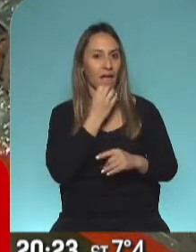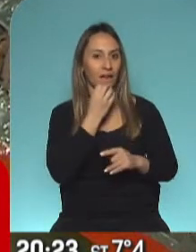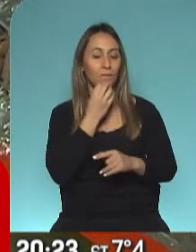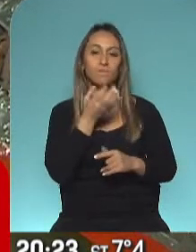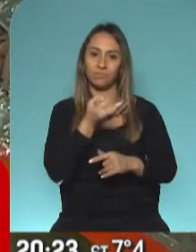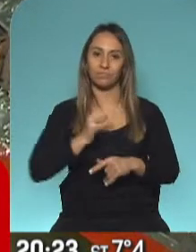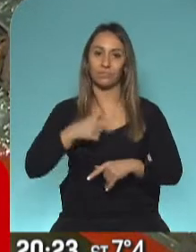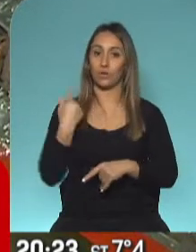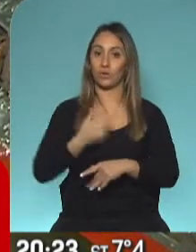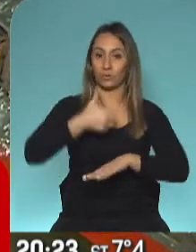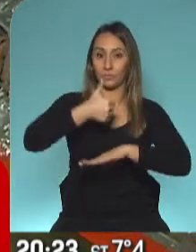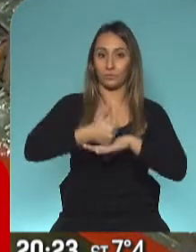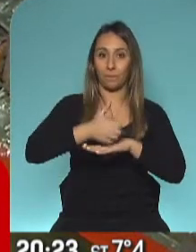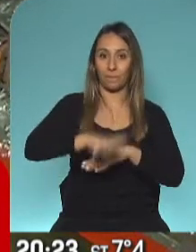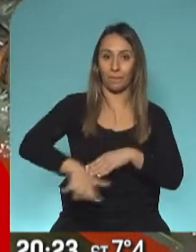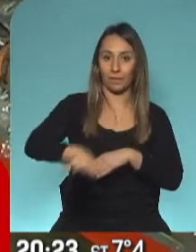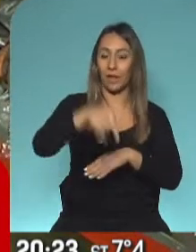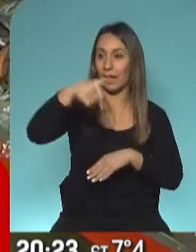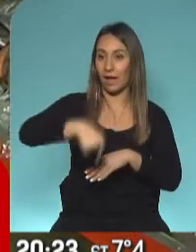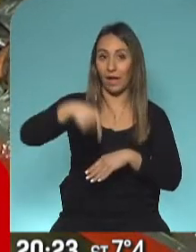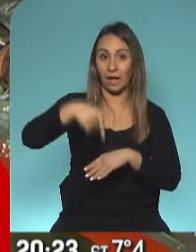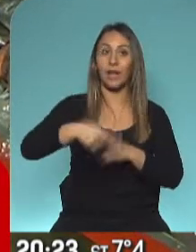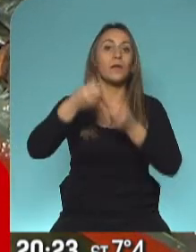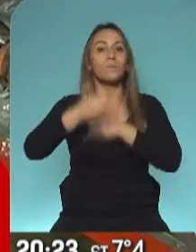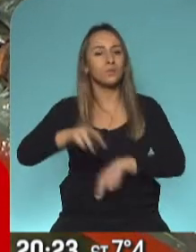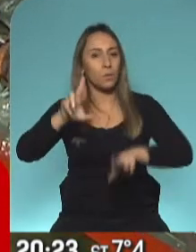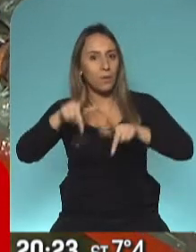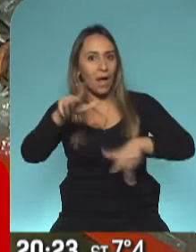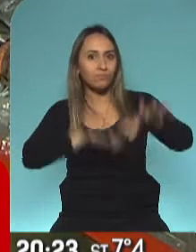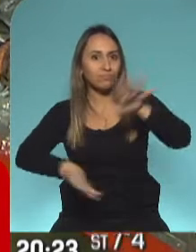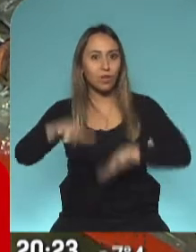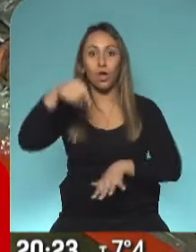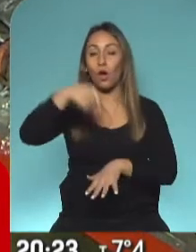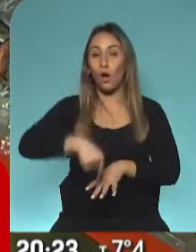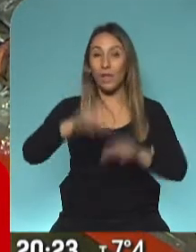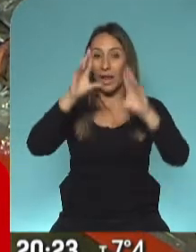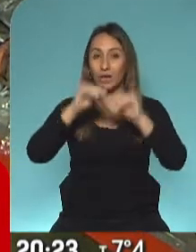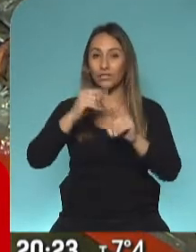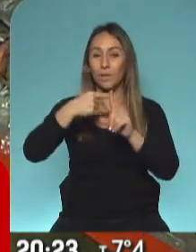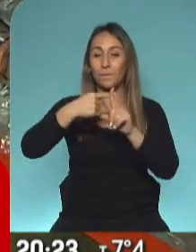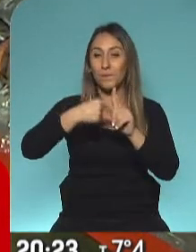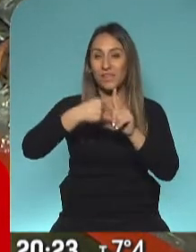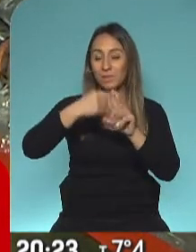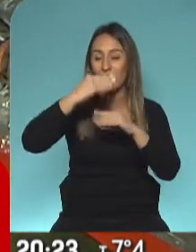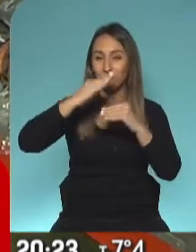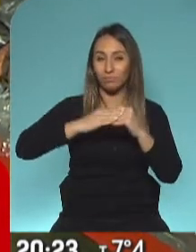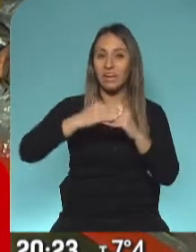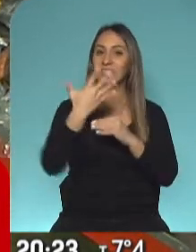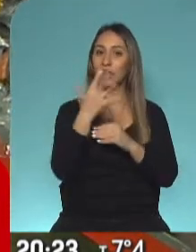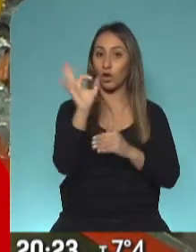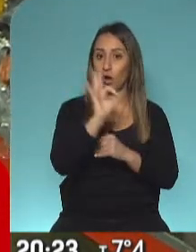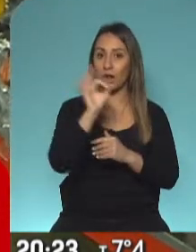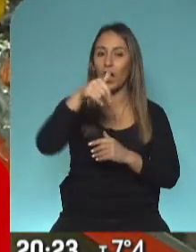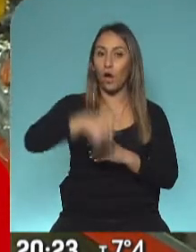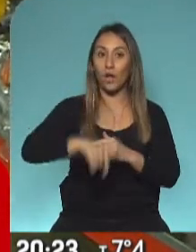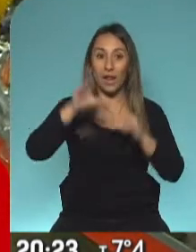exactamente en este operativo que está comenzando se espera que esta noche la mínima sea de 5 grados va a ser una de las noches más